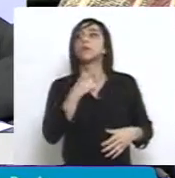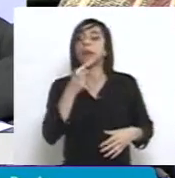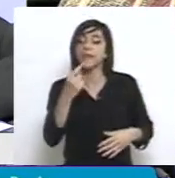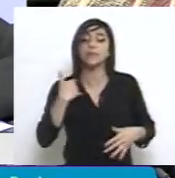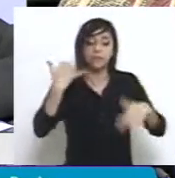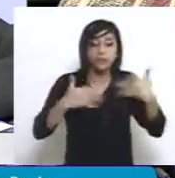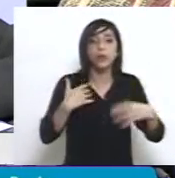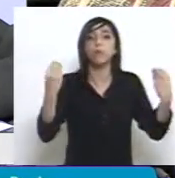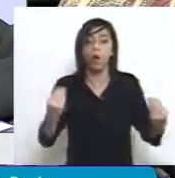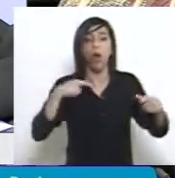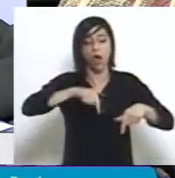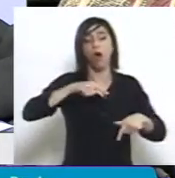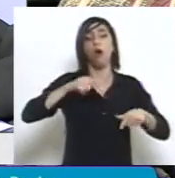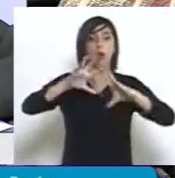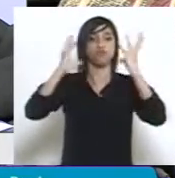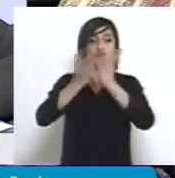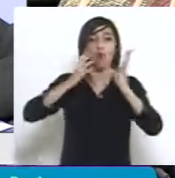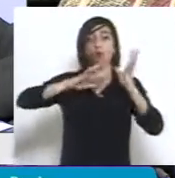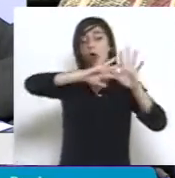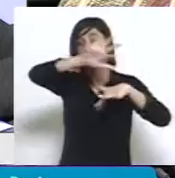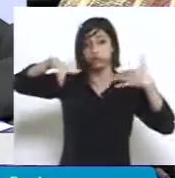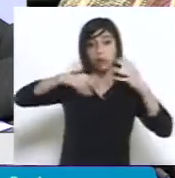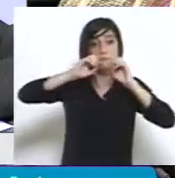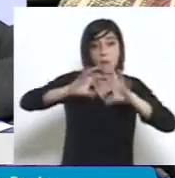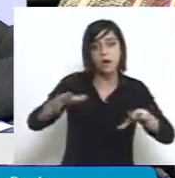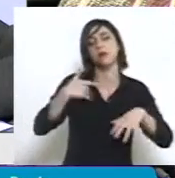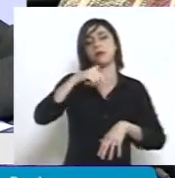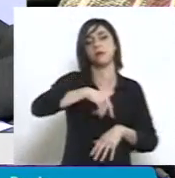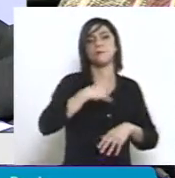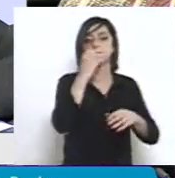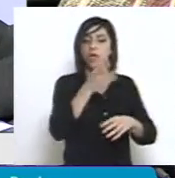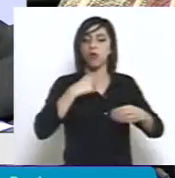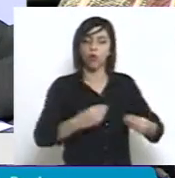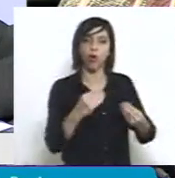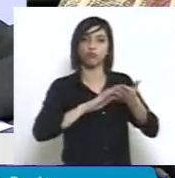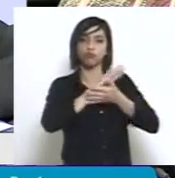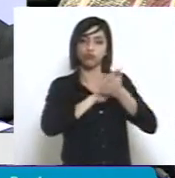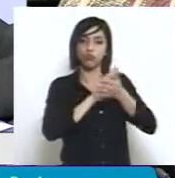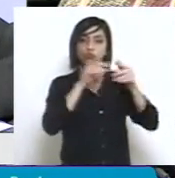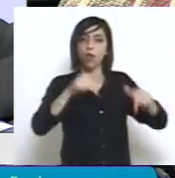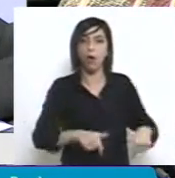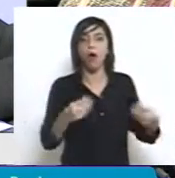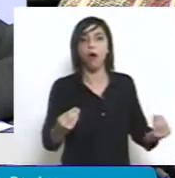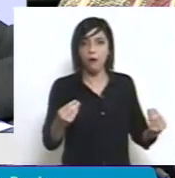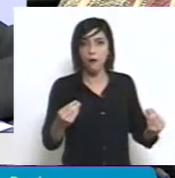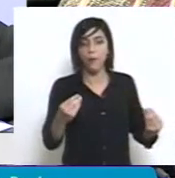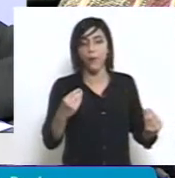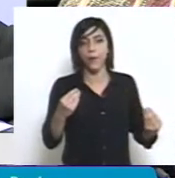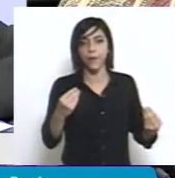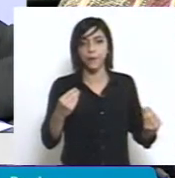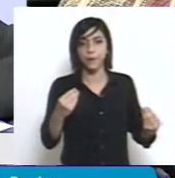en frente a una crisis internacional como la que se vive, la forma de resolución que tuvo esta crisis internacional, que no es neutral